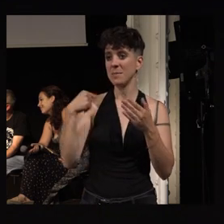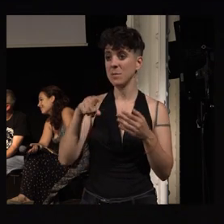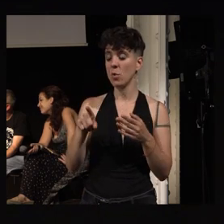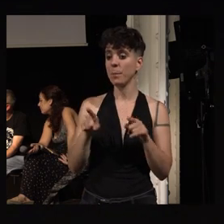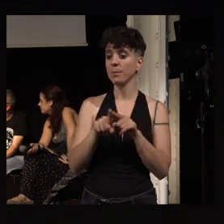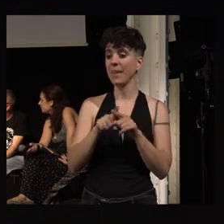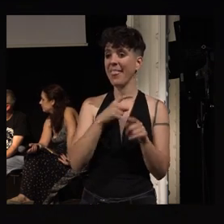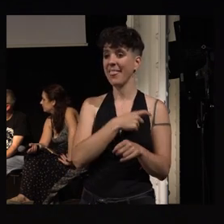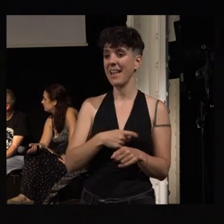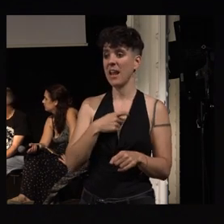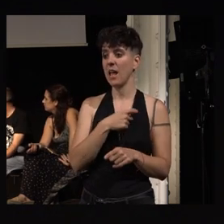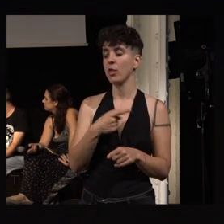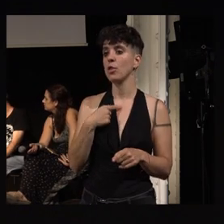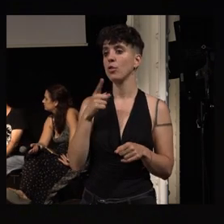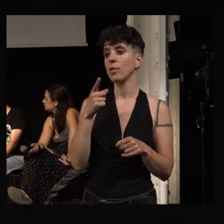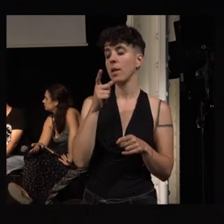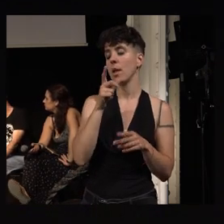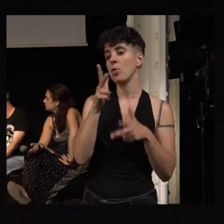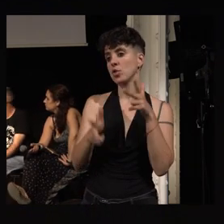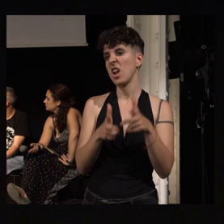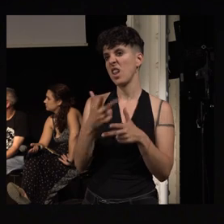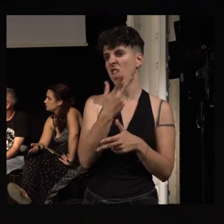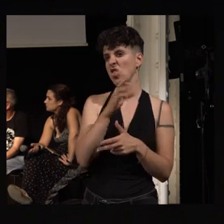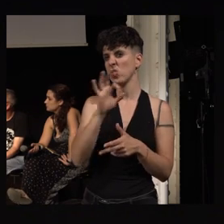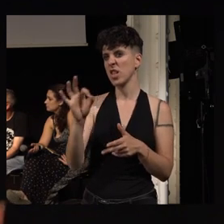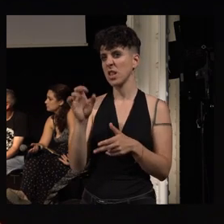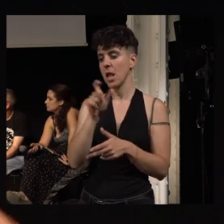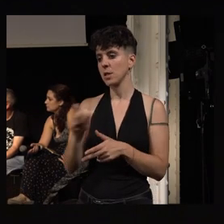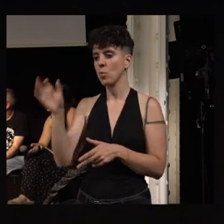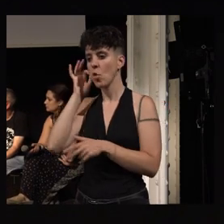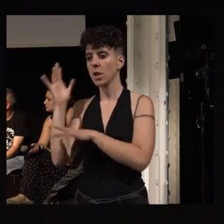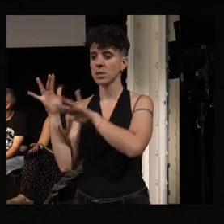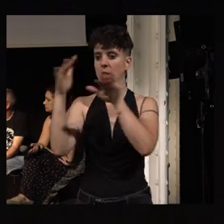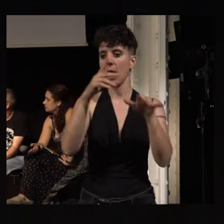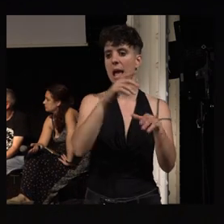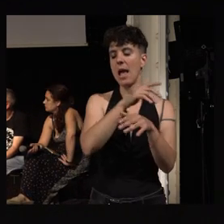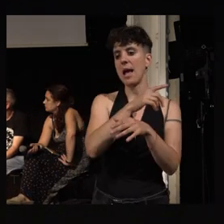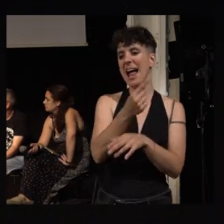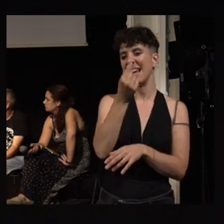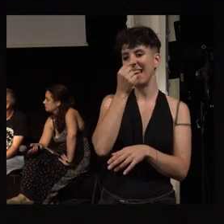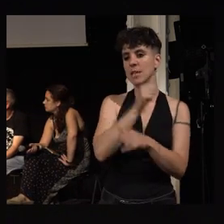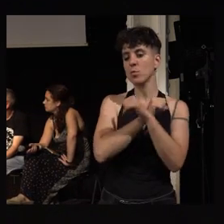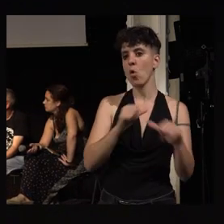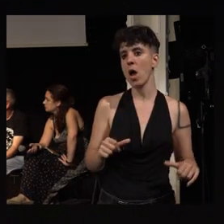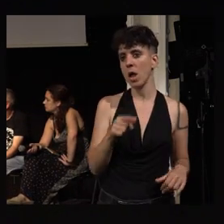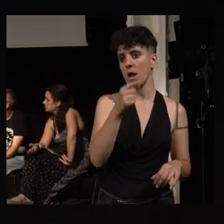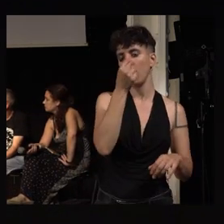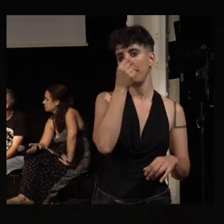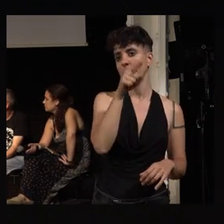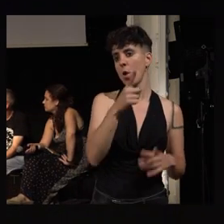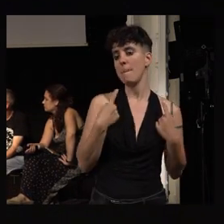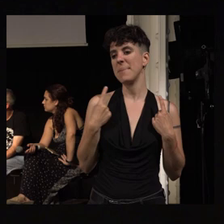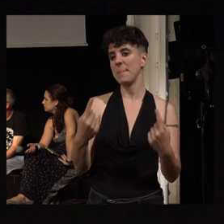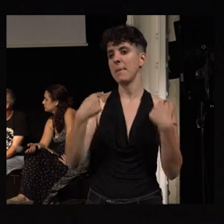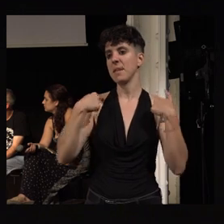delegación de Euskal Herria, que llegamos 200 mujeres a Lisboa, a mí me enorgullece decir que yo la primera vez que me he sentido